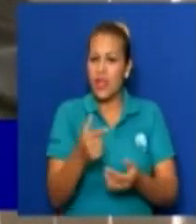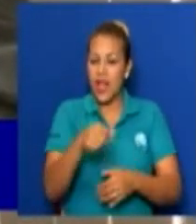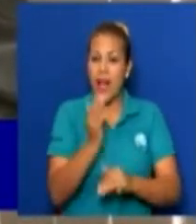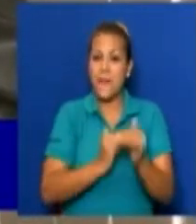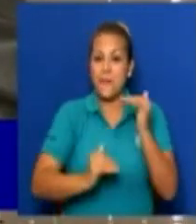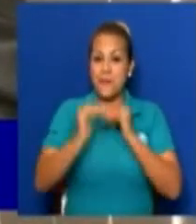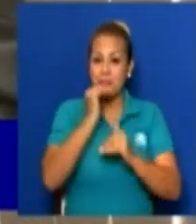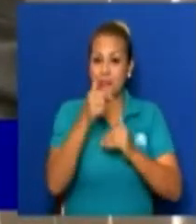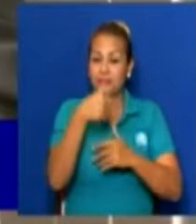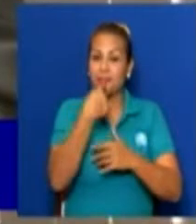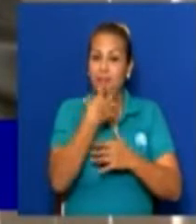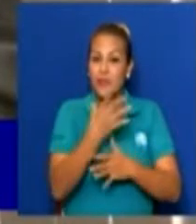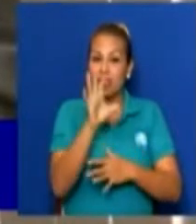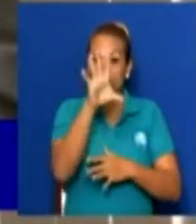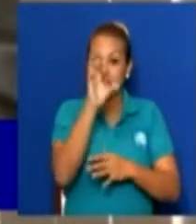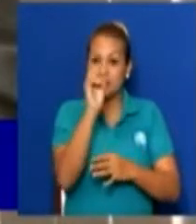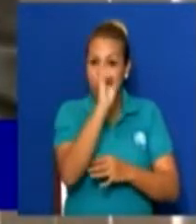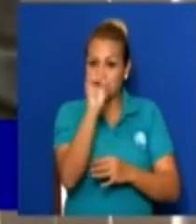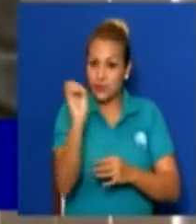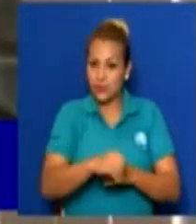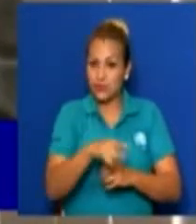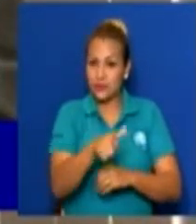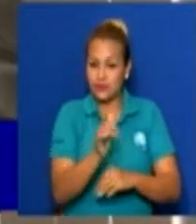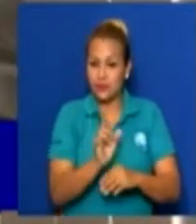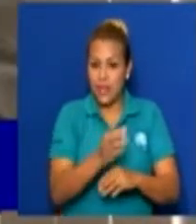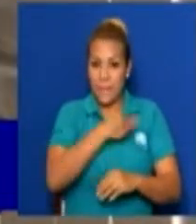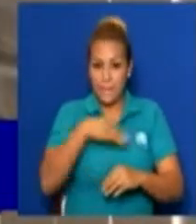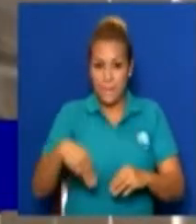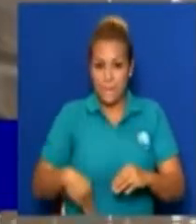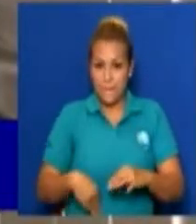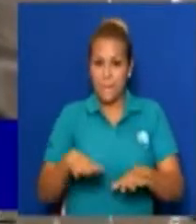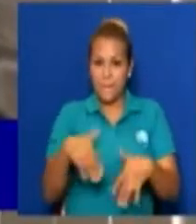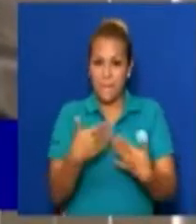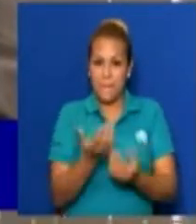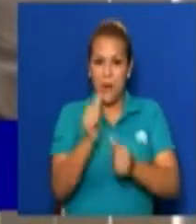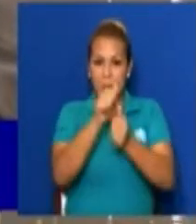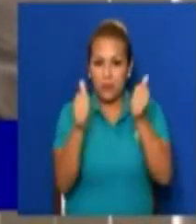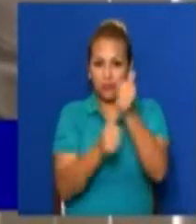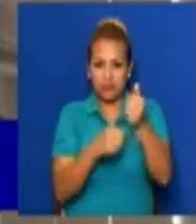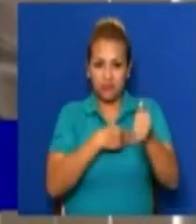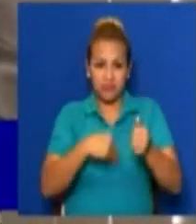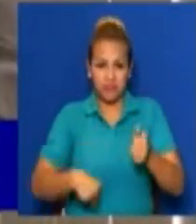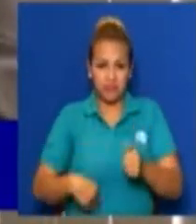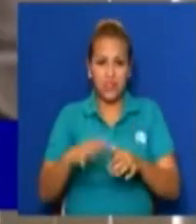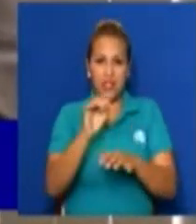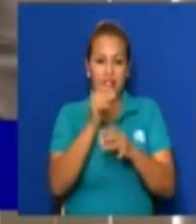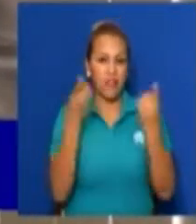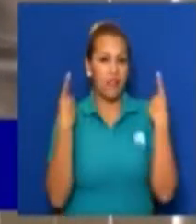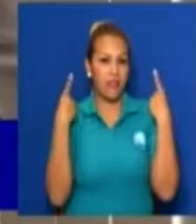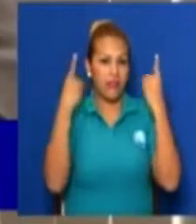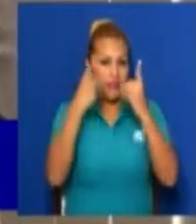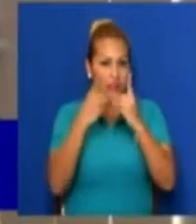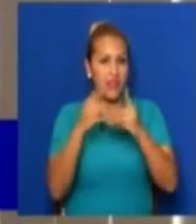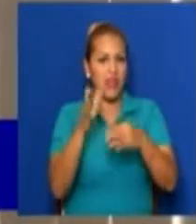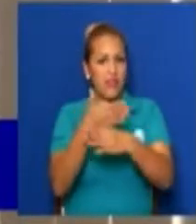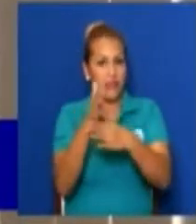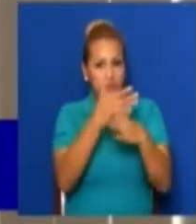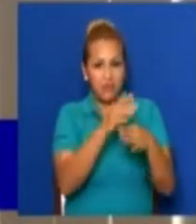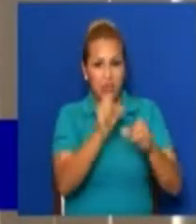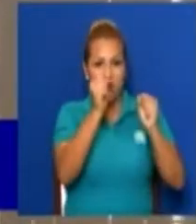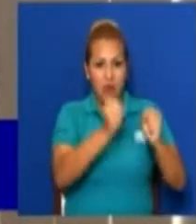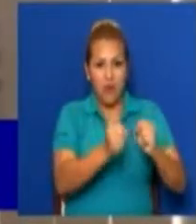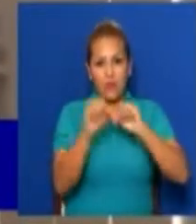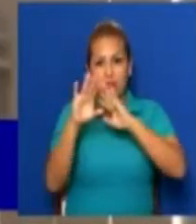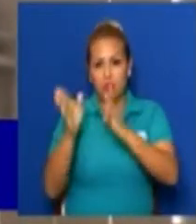del 50% de los ministerios, viceministerios, directores, directoras